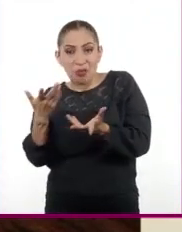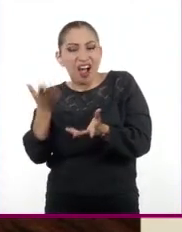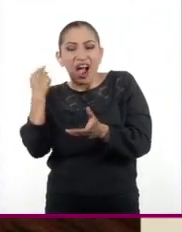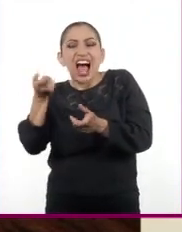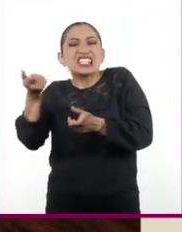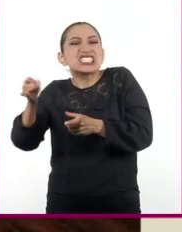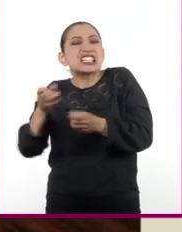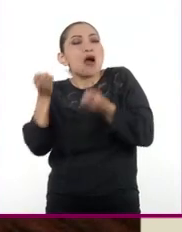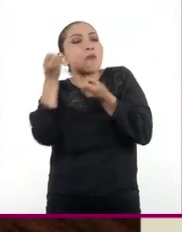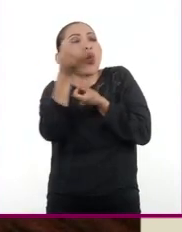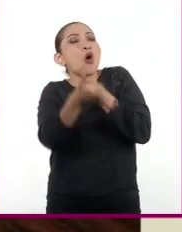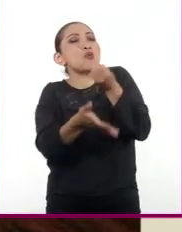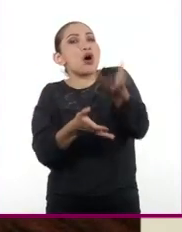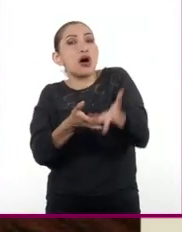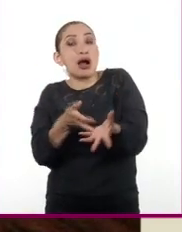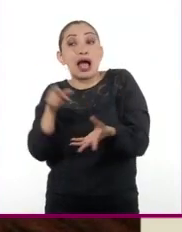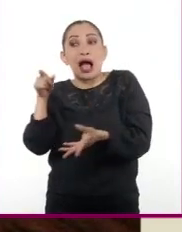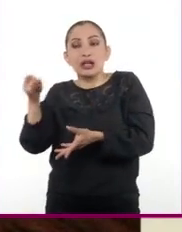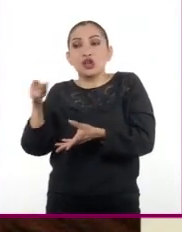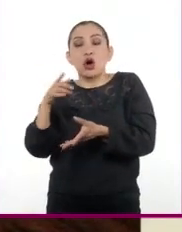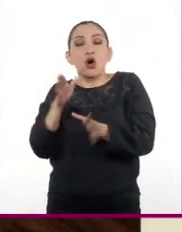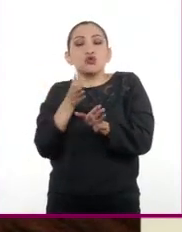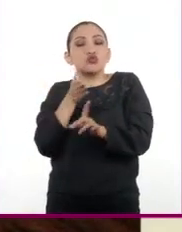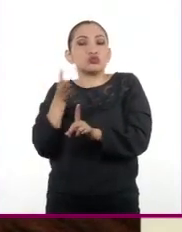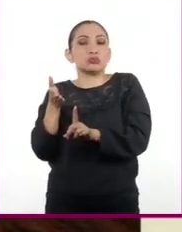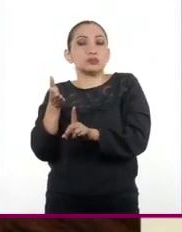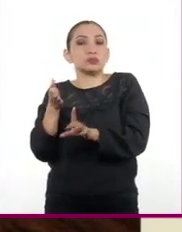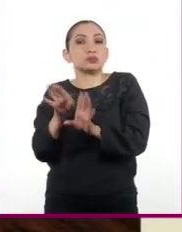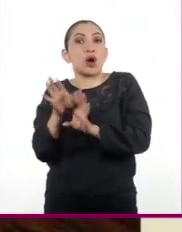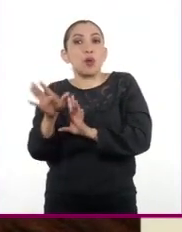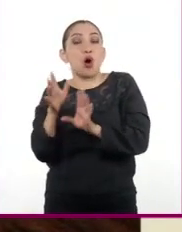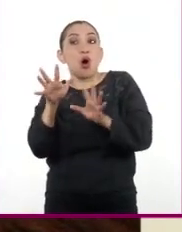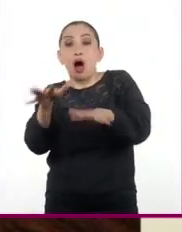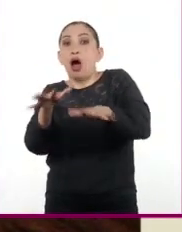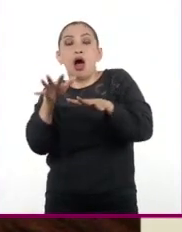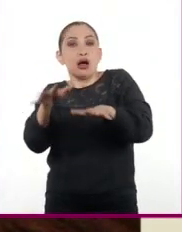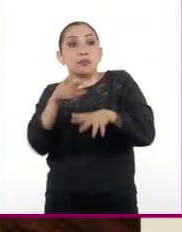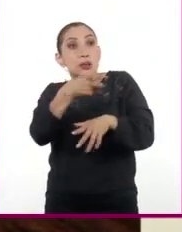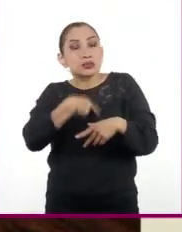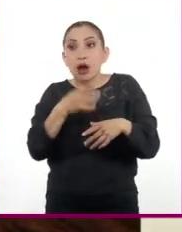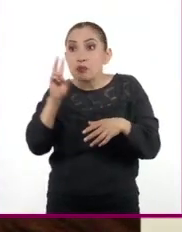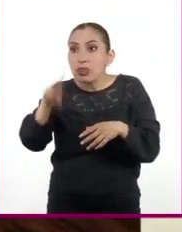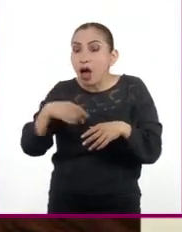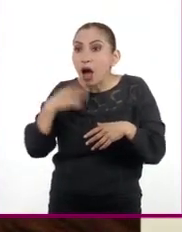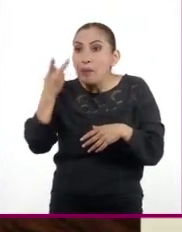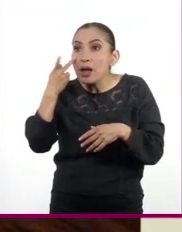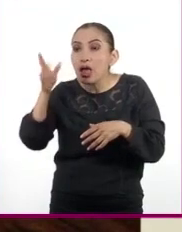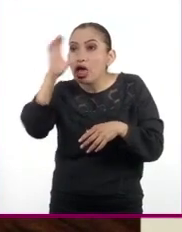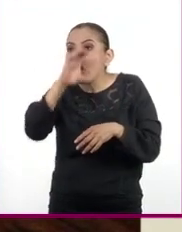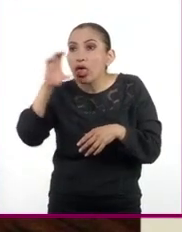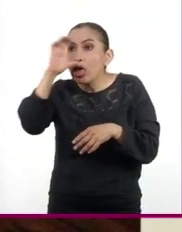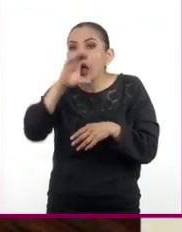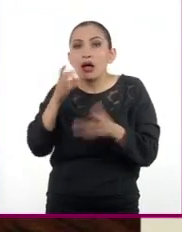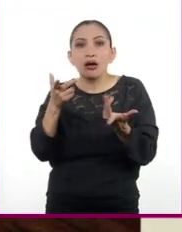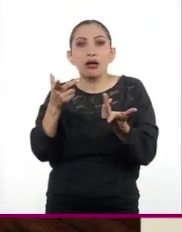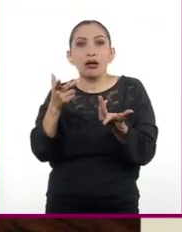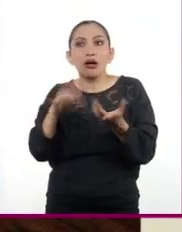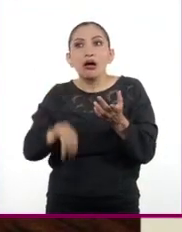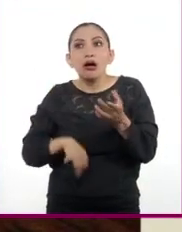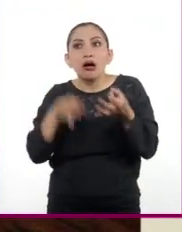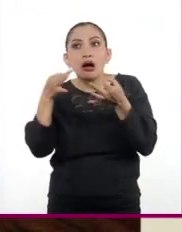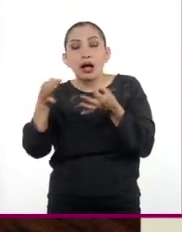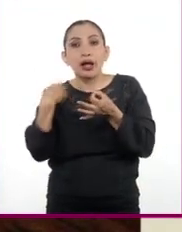Por lo regular se van por el lado de lo espectacular, lo que llama la atención y